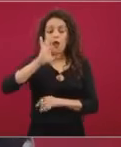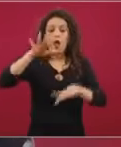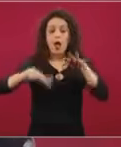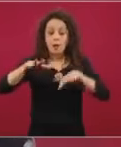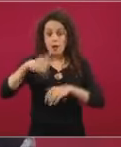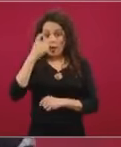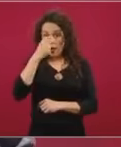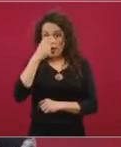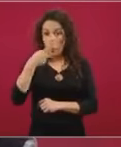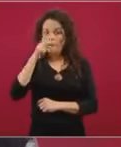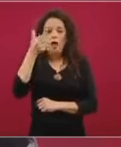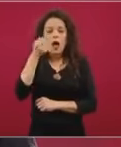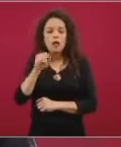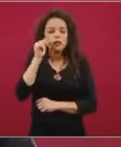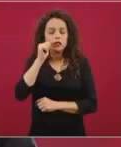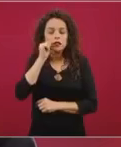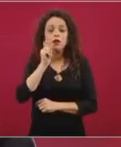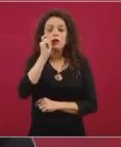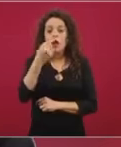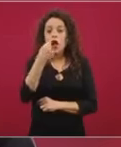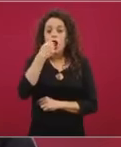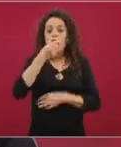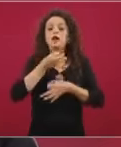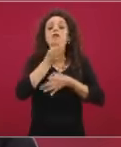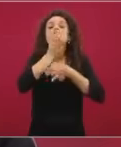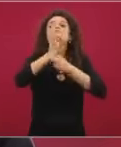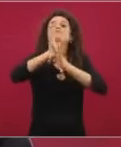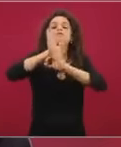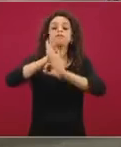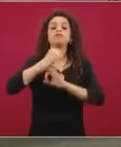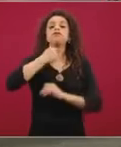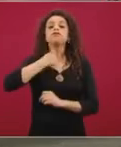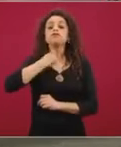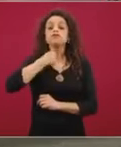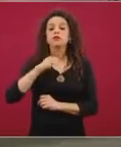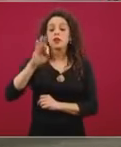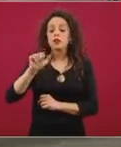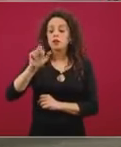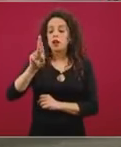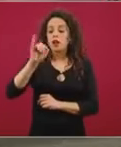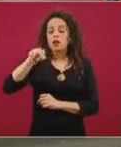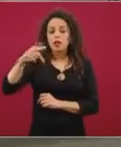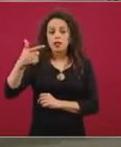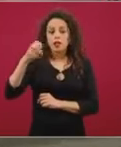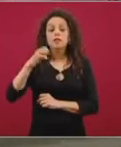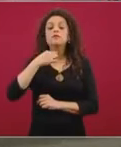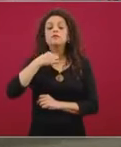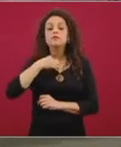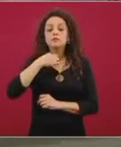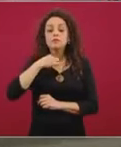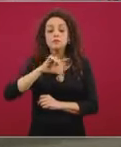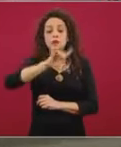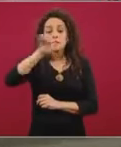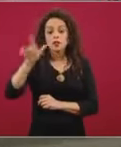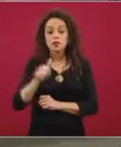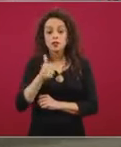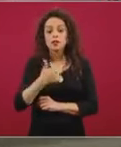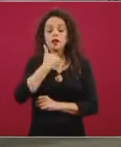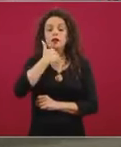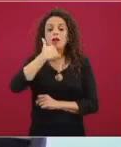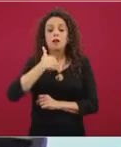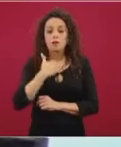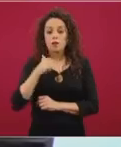generalmente por la boca, y por la boca llega a la faringe, que es la parte alta de la garganta, y después a la